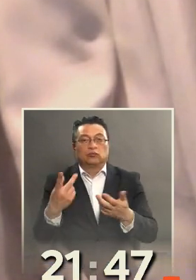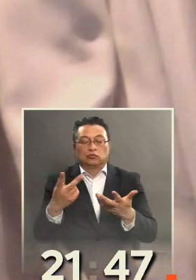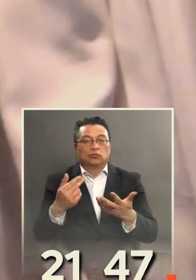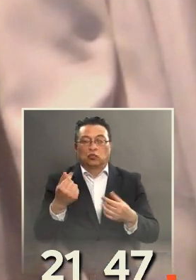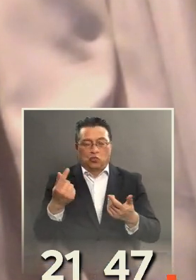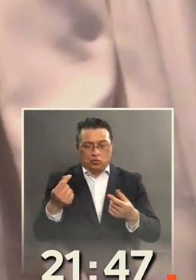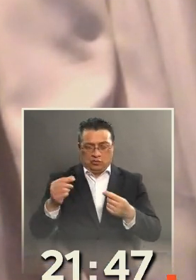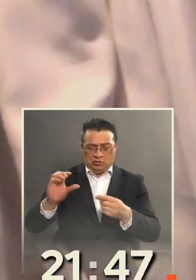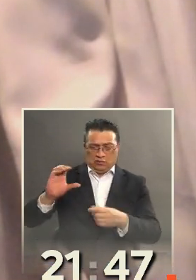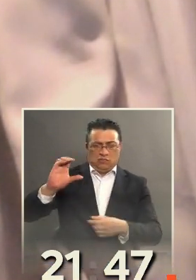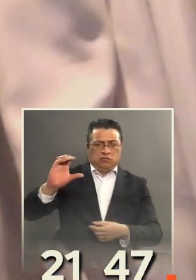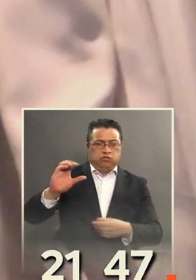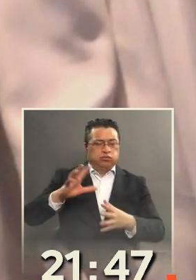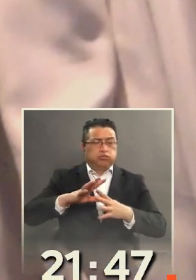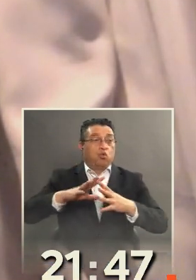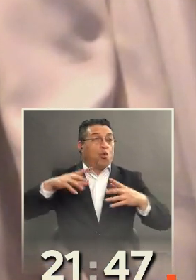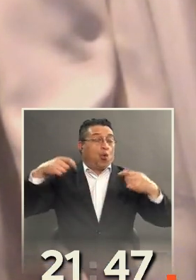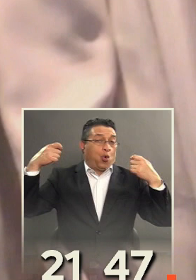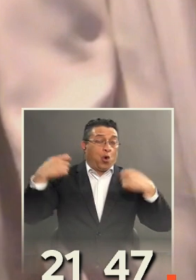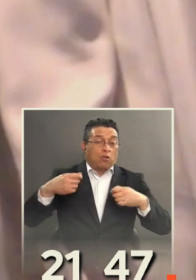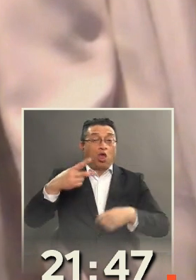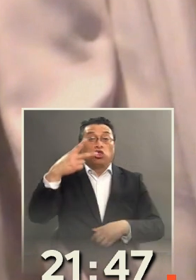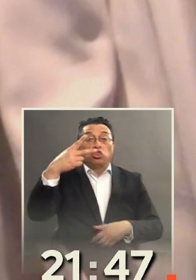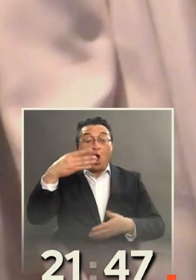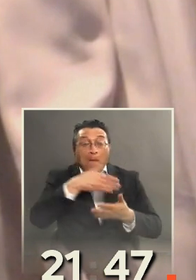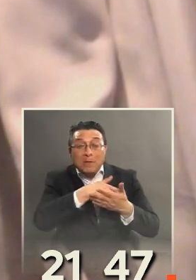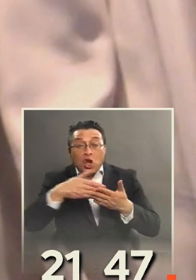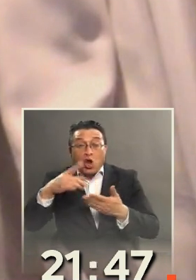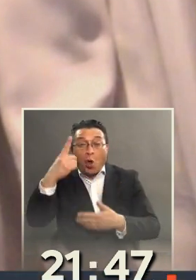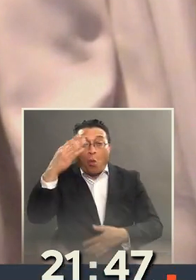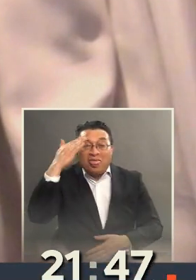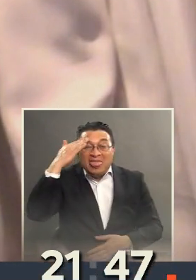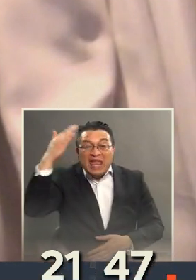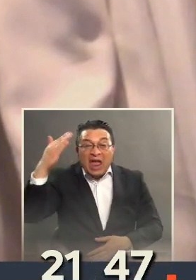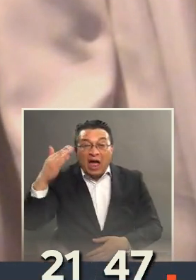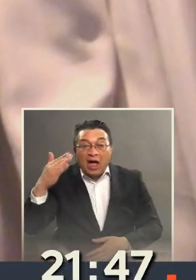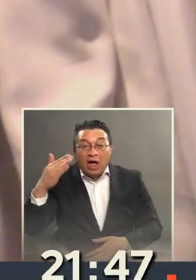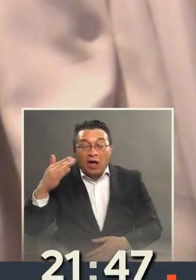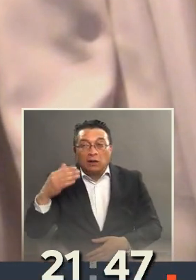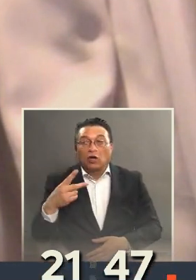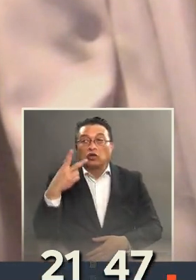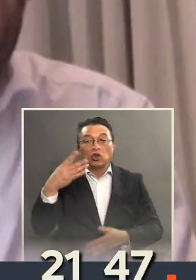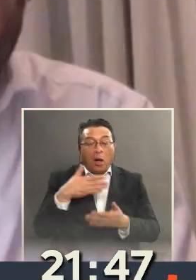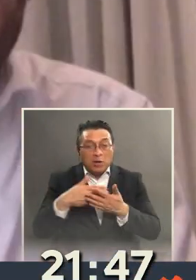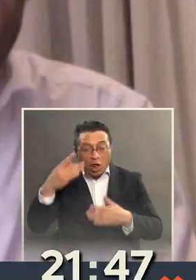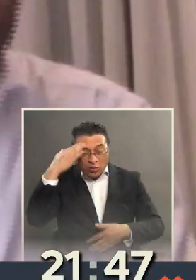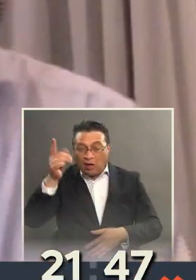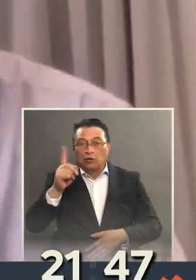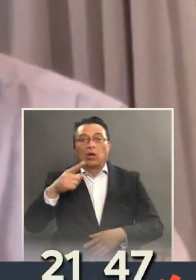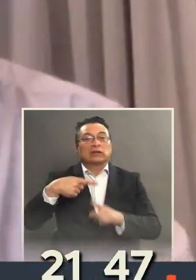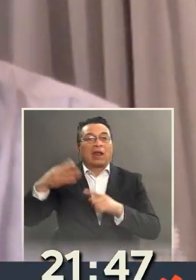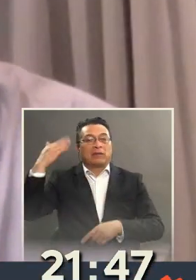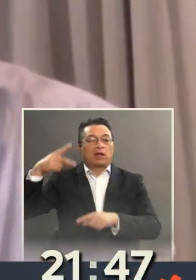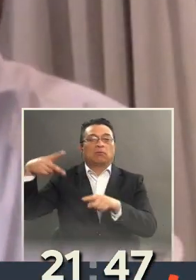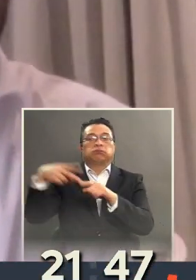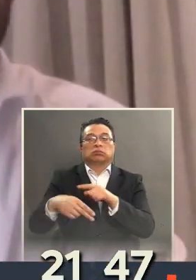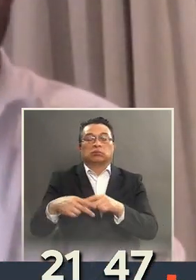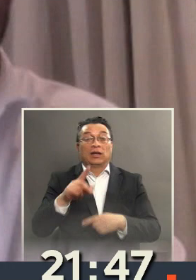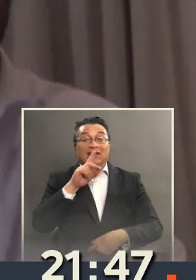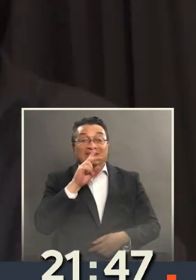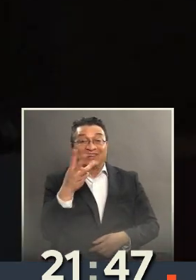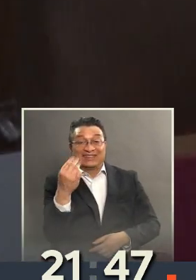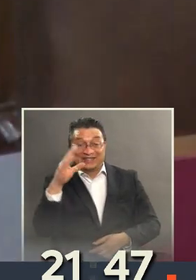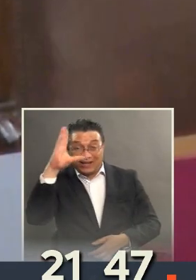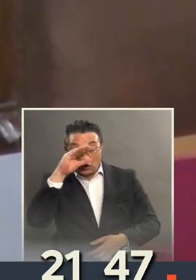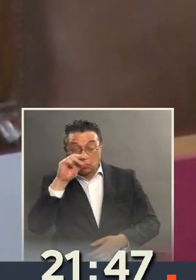absolutamente exorbitante de 2 millones de pesos diarios, y eso decidimos cortarlo la semana pasada. En TLTC Noche, el vicepresidente de